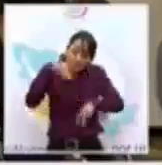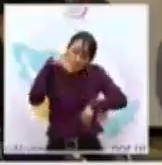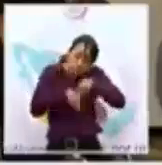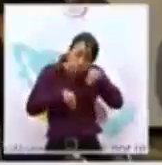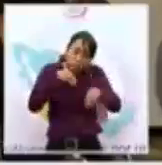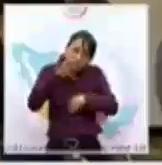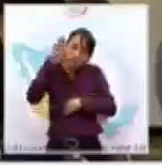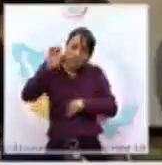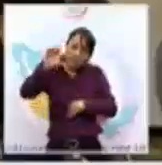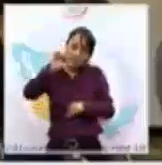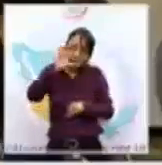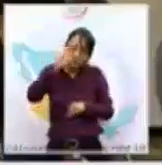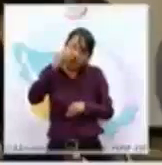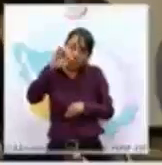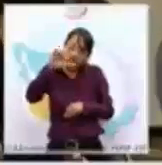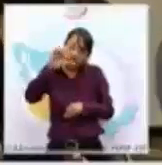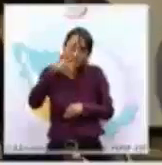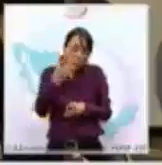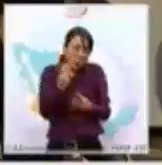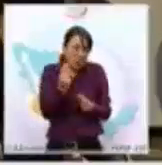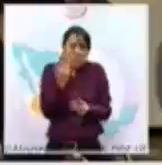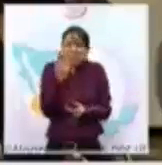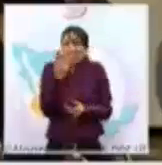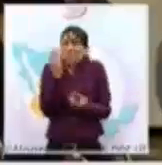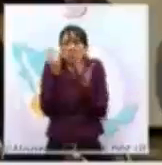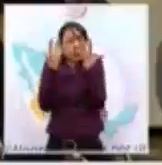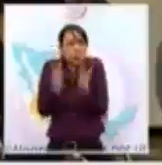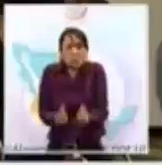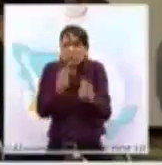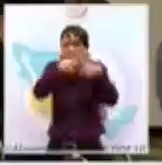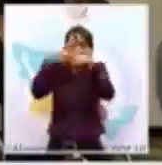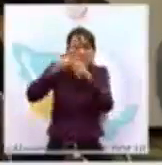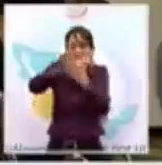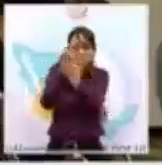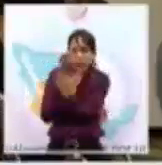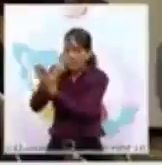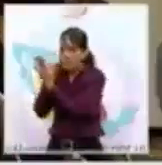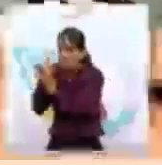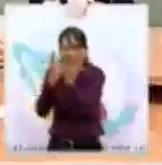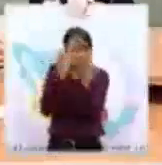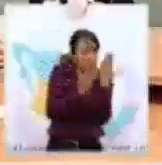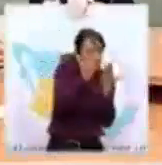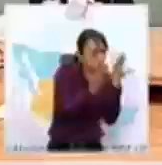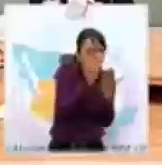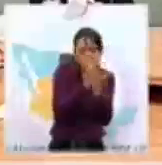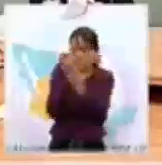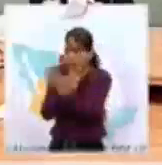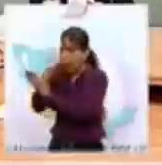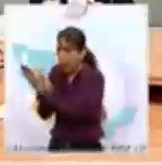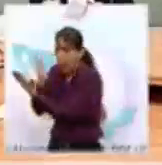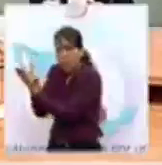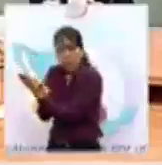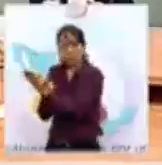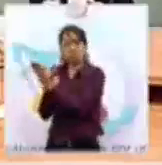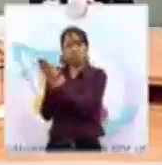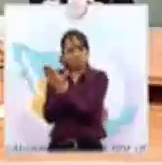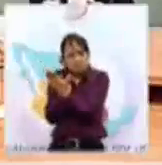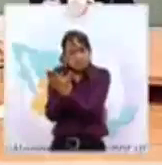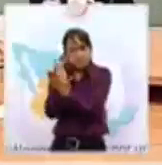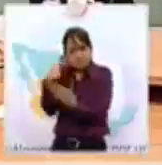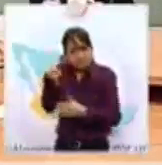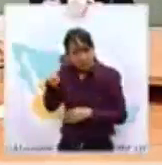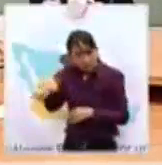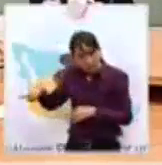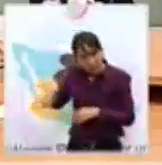más de 140 planes de estudio diferentes y la pregunta es si esos planes de estudio inciden